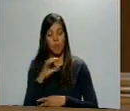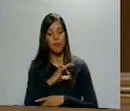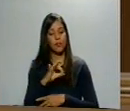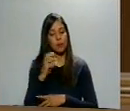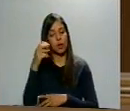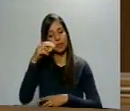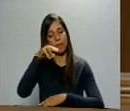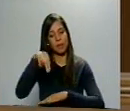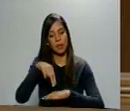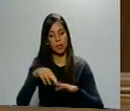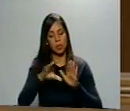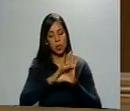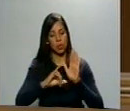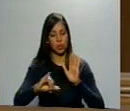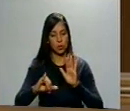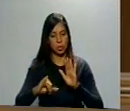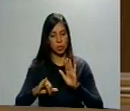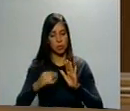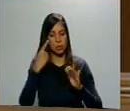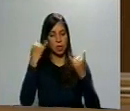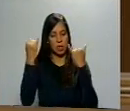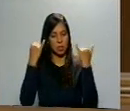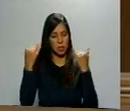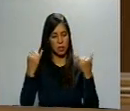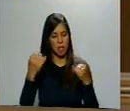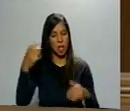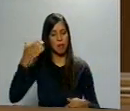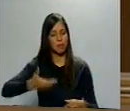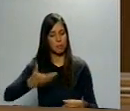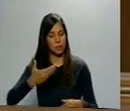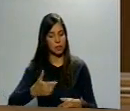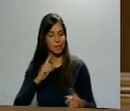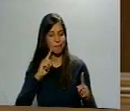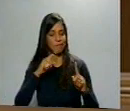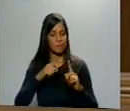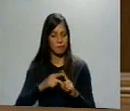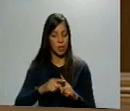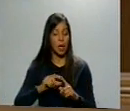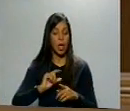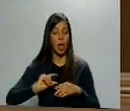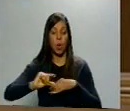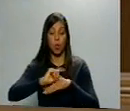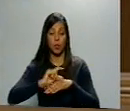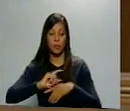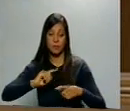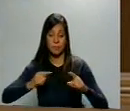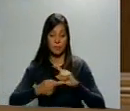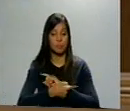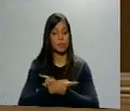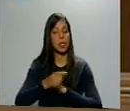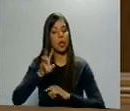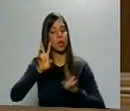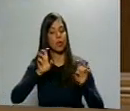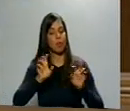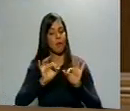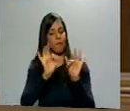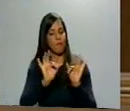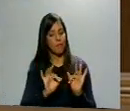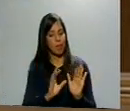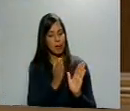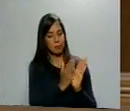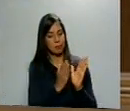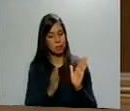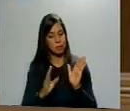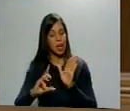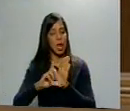Nacional Constituyente adoptar las medidas que estime necesario y oportuna para la transformación del Estado y crear un nuevo ordenamiento jurídico para